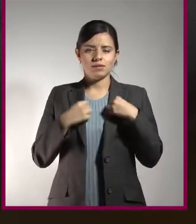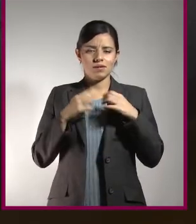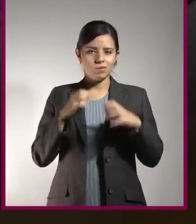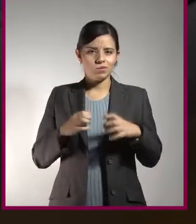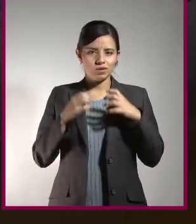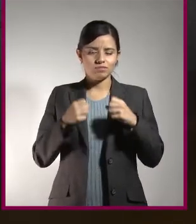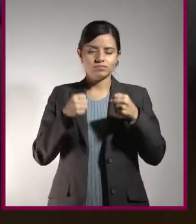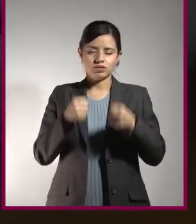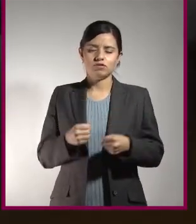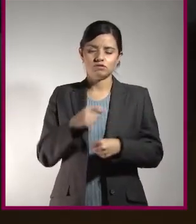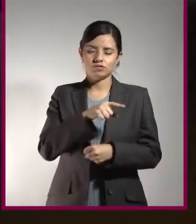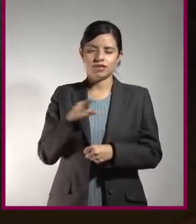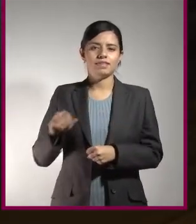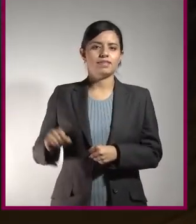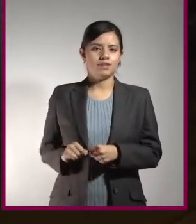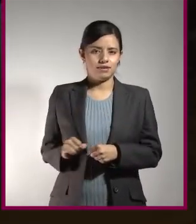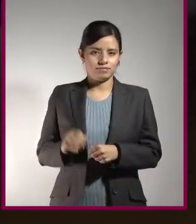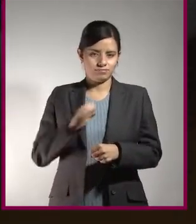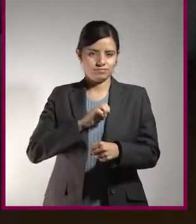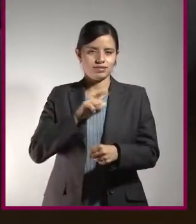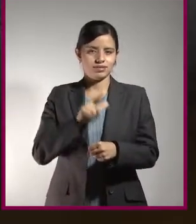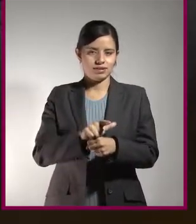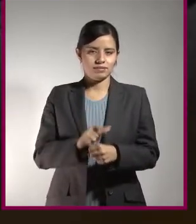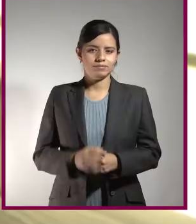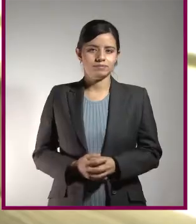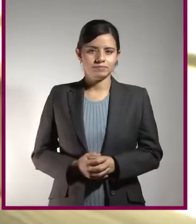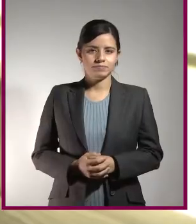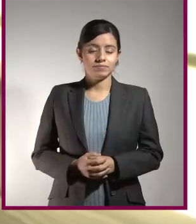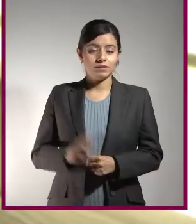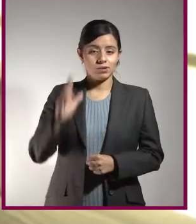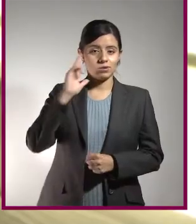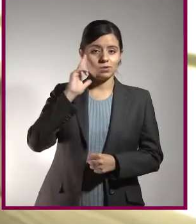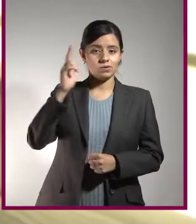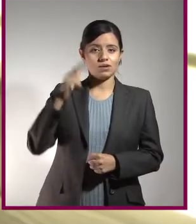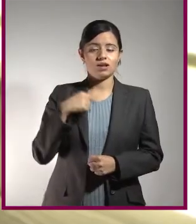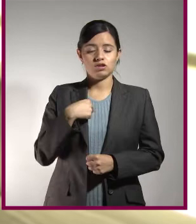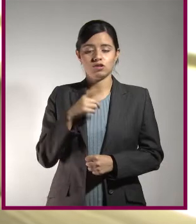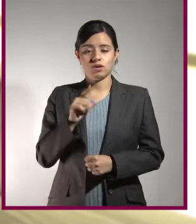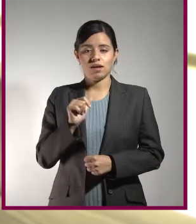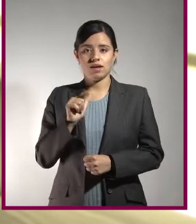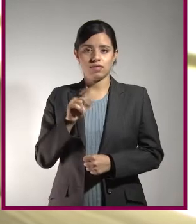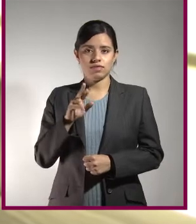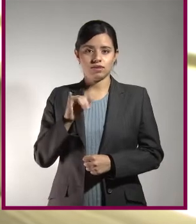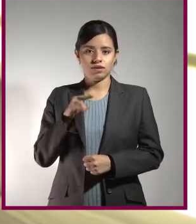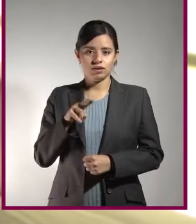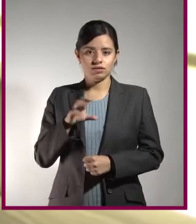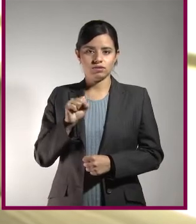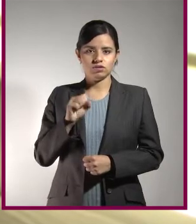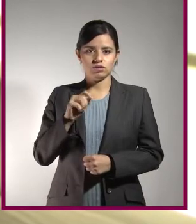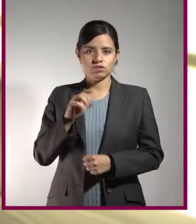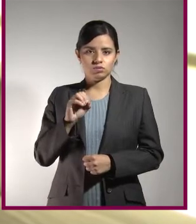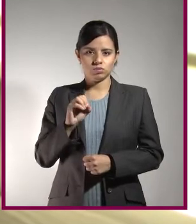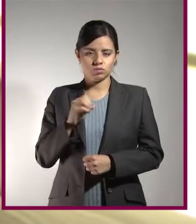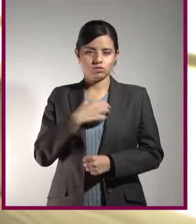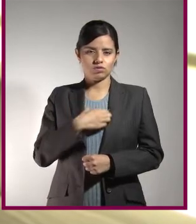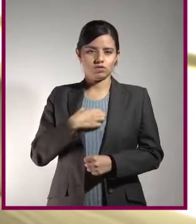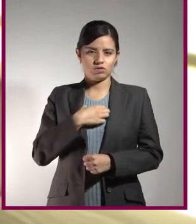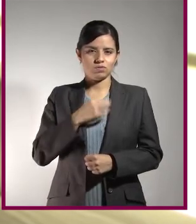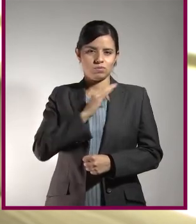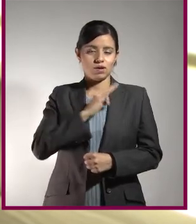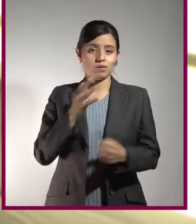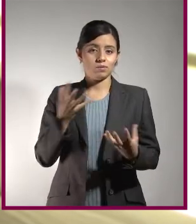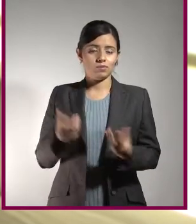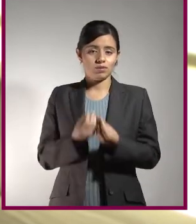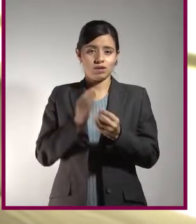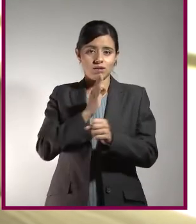que estoy segura les va a interesar de manera muy especial. Hola, yo soy Adrián Soto y estoy muy contento de estar con ustedes en